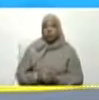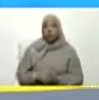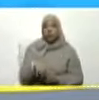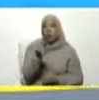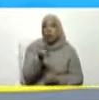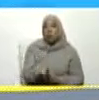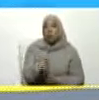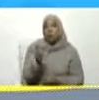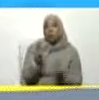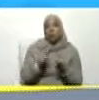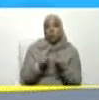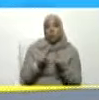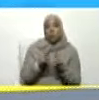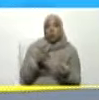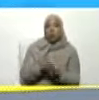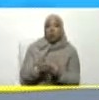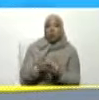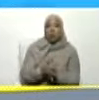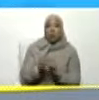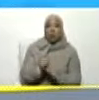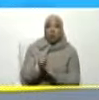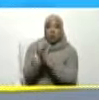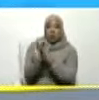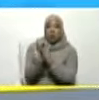también conocida como la generación heroica,